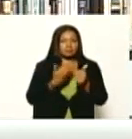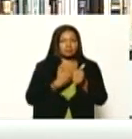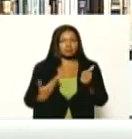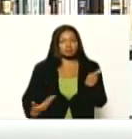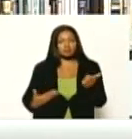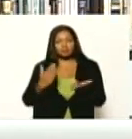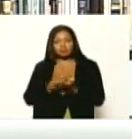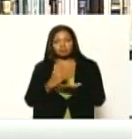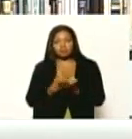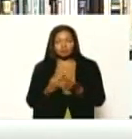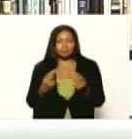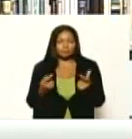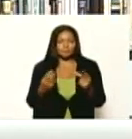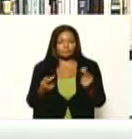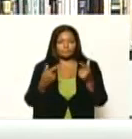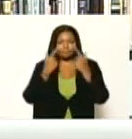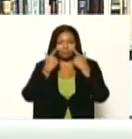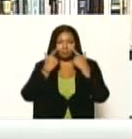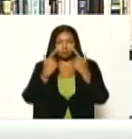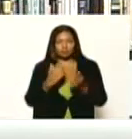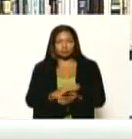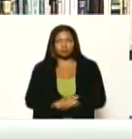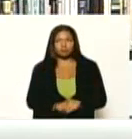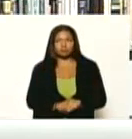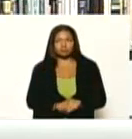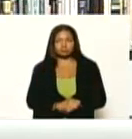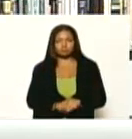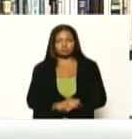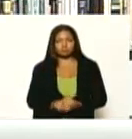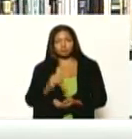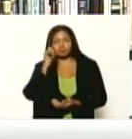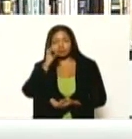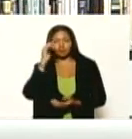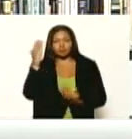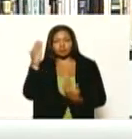jugada. Miren, aquí está, vamos a ver, en esta cámara.